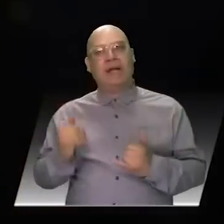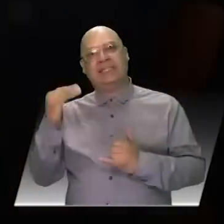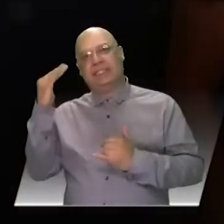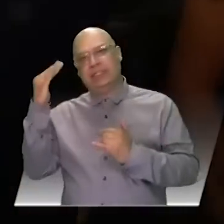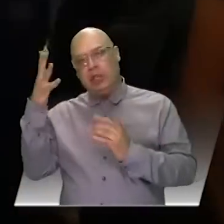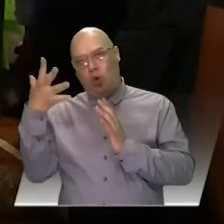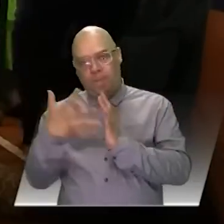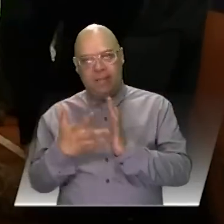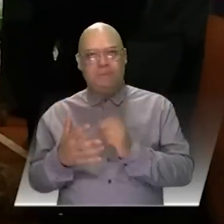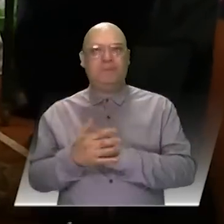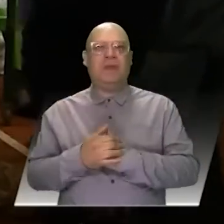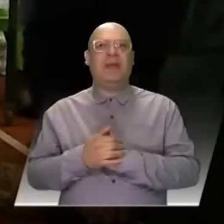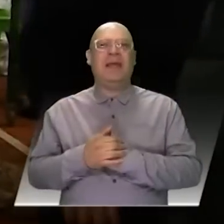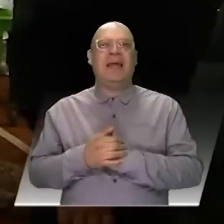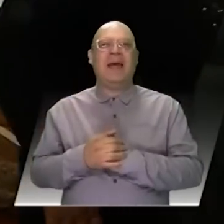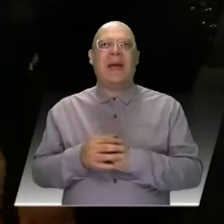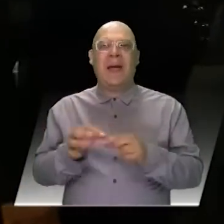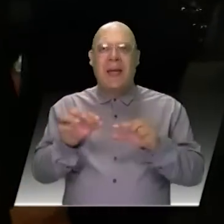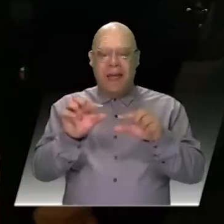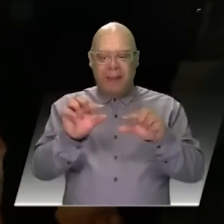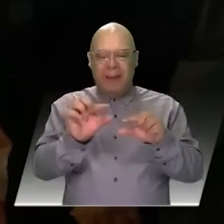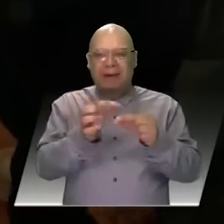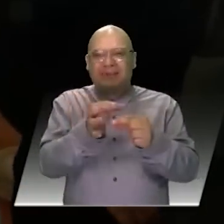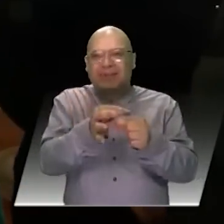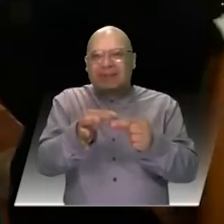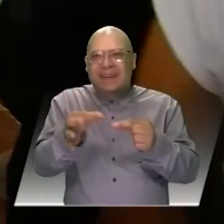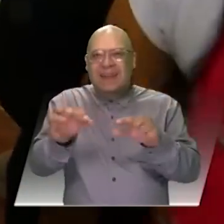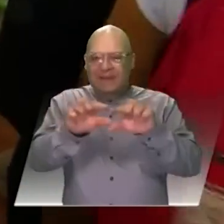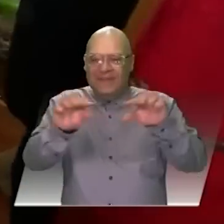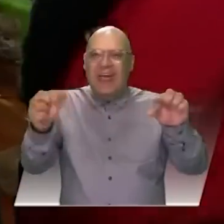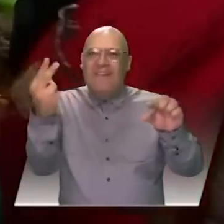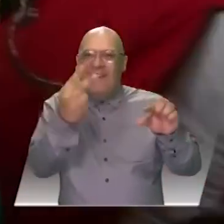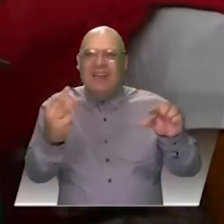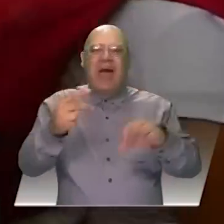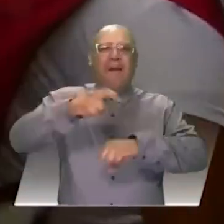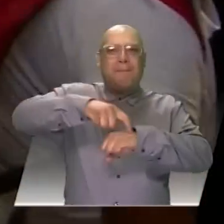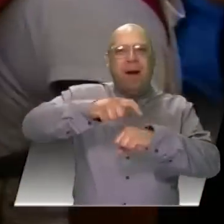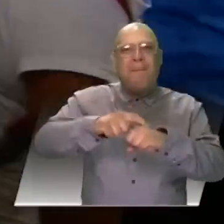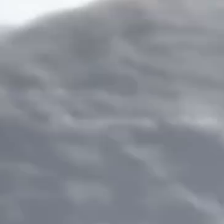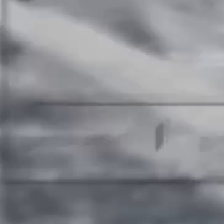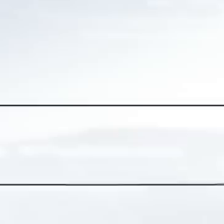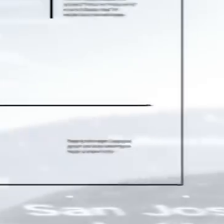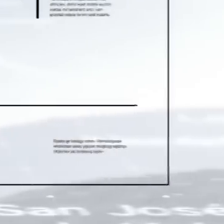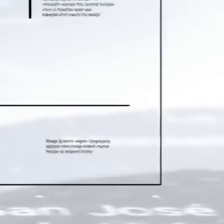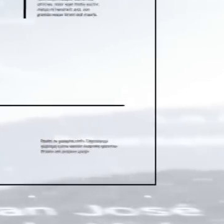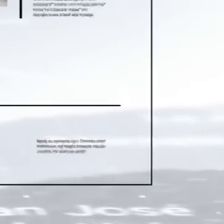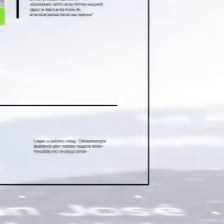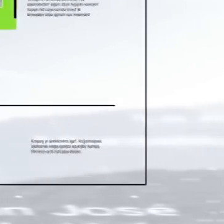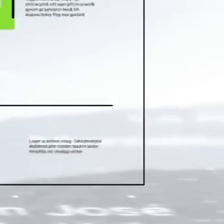kilo. La habichuela, la remolacha y la papa creya bajó un poquito.